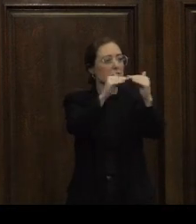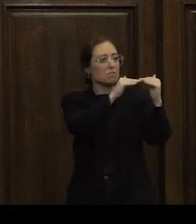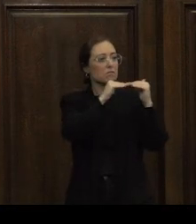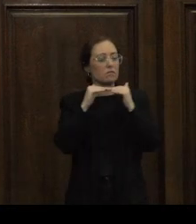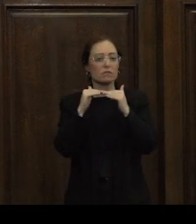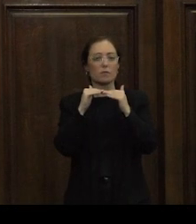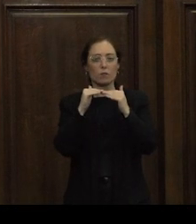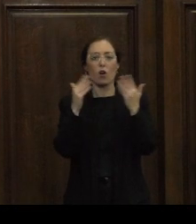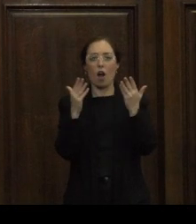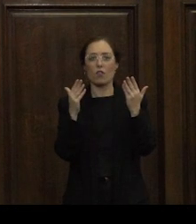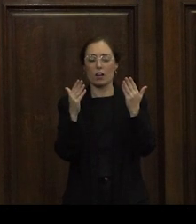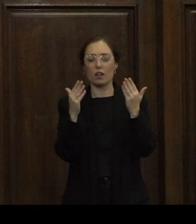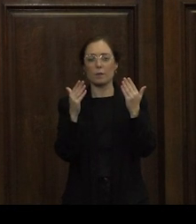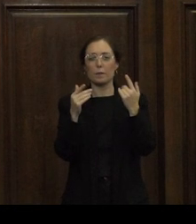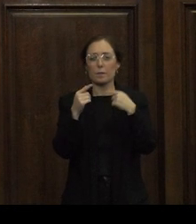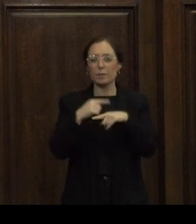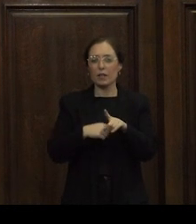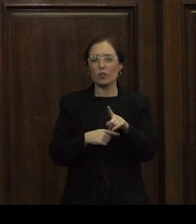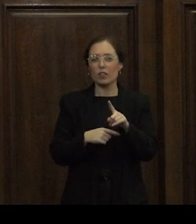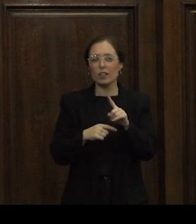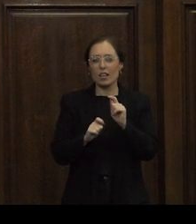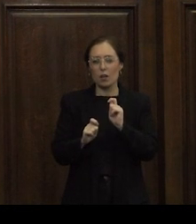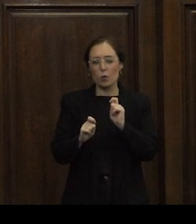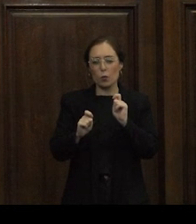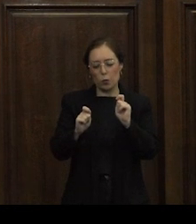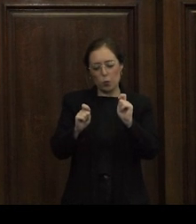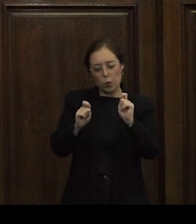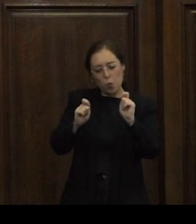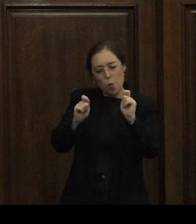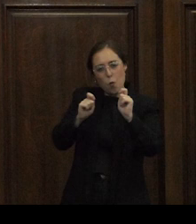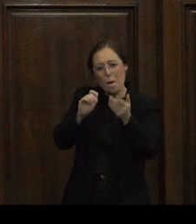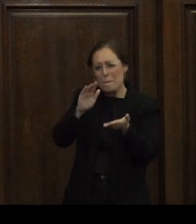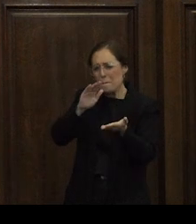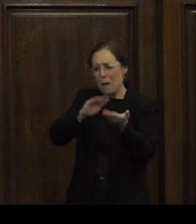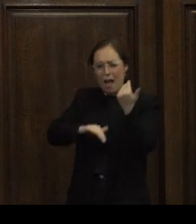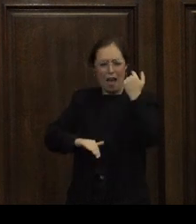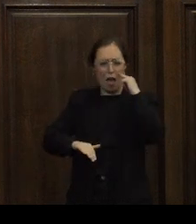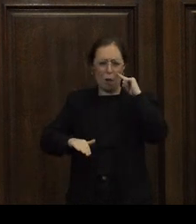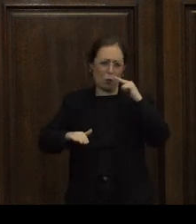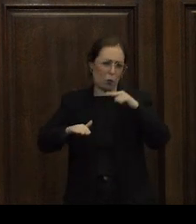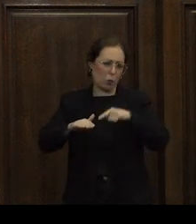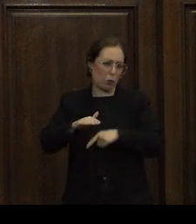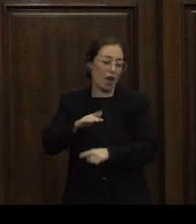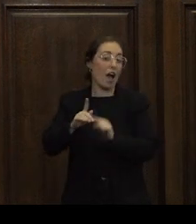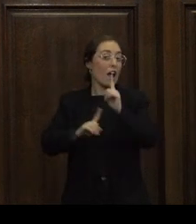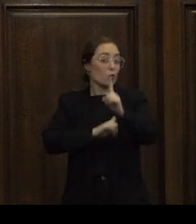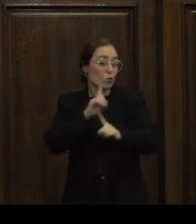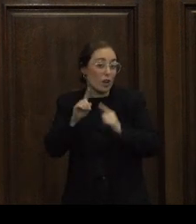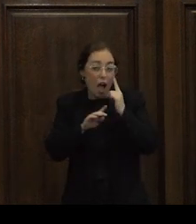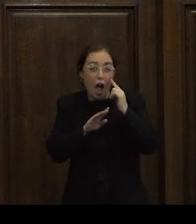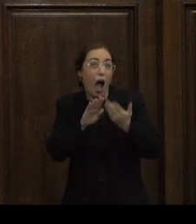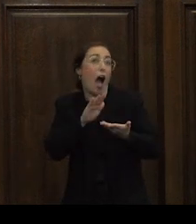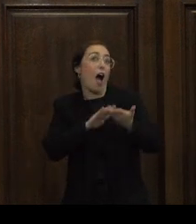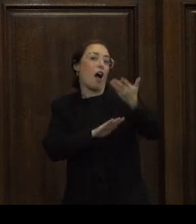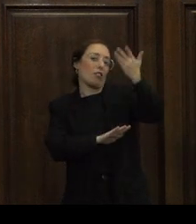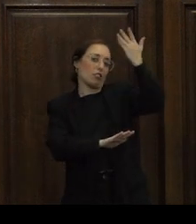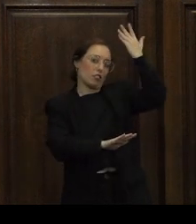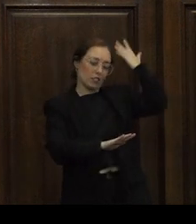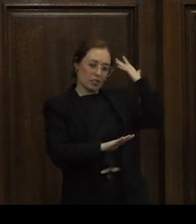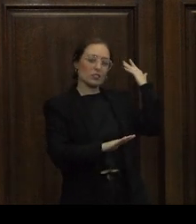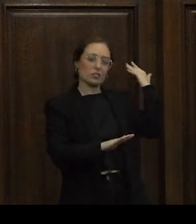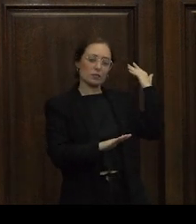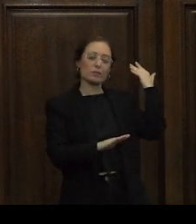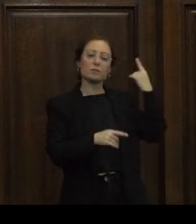reciente con ellas, sino que se trata de transformaciones históricas mucho más profundas, algunas bastante anteriores incluso,